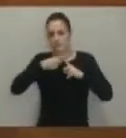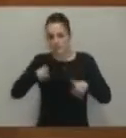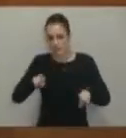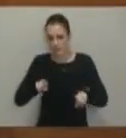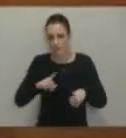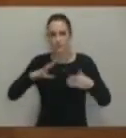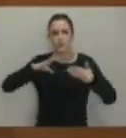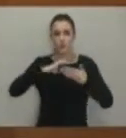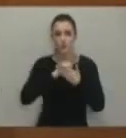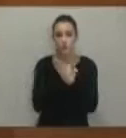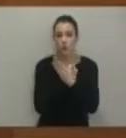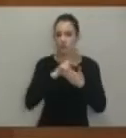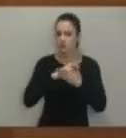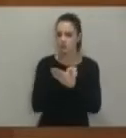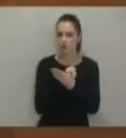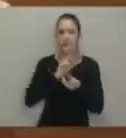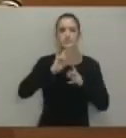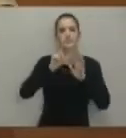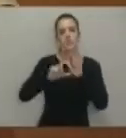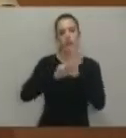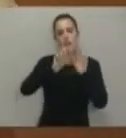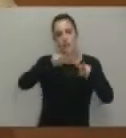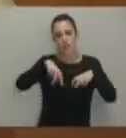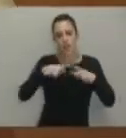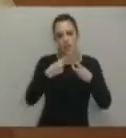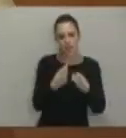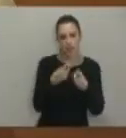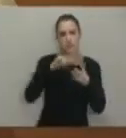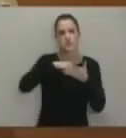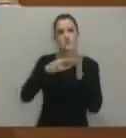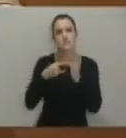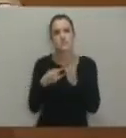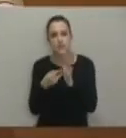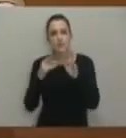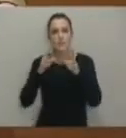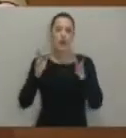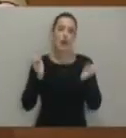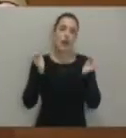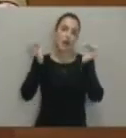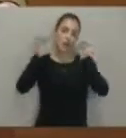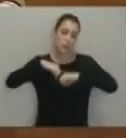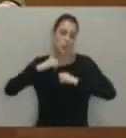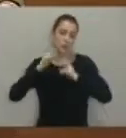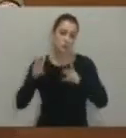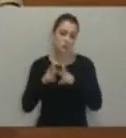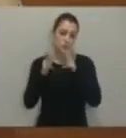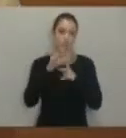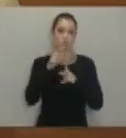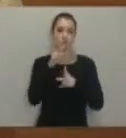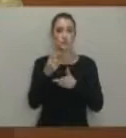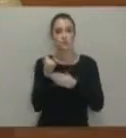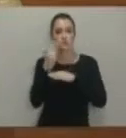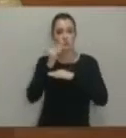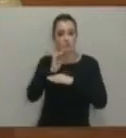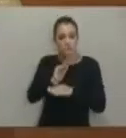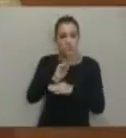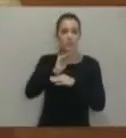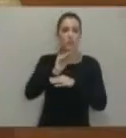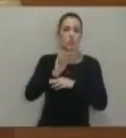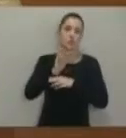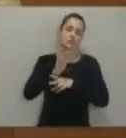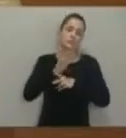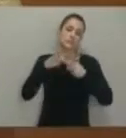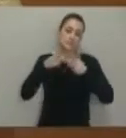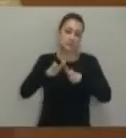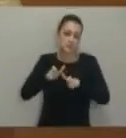han promovido reformas legales, se ha promovido un sistema de conciertos sociales por los cuales se ha garantizado la prestación por parte de las entidades del tercer sector